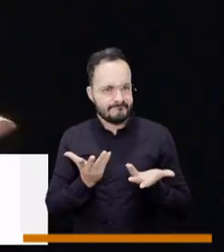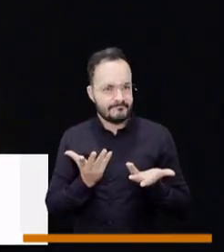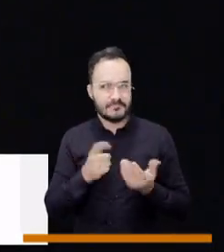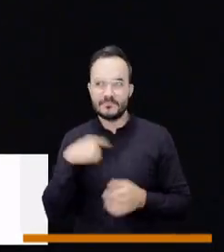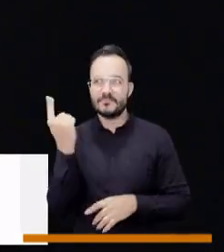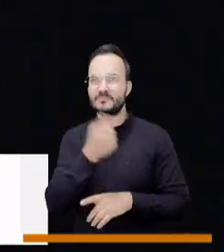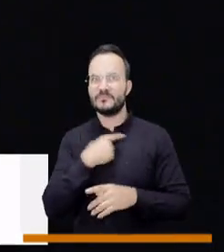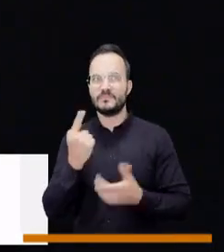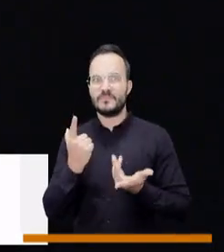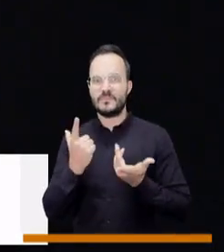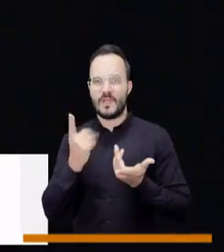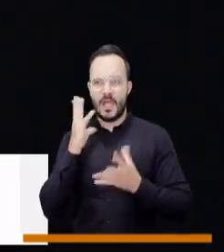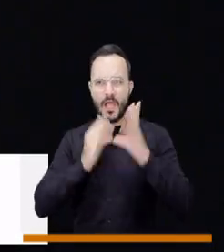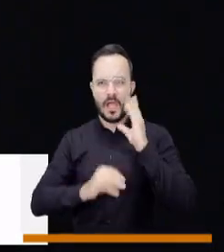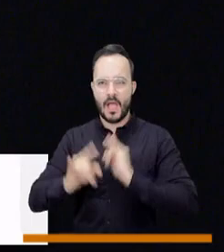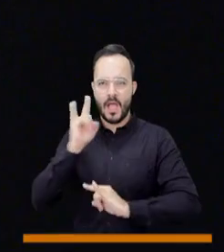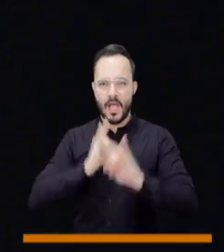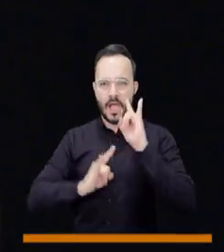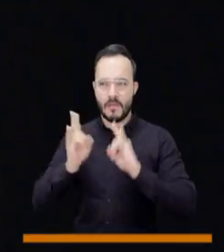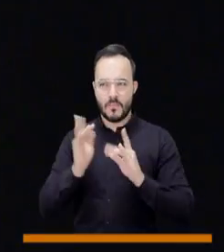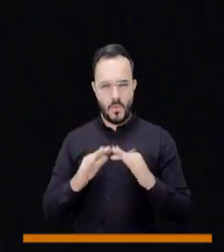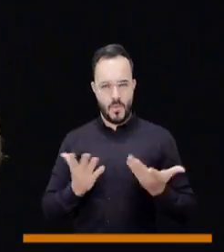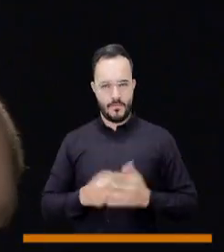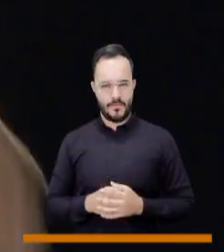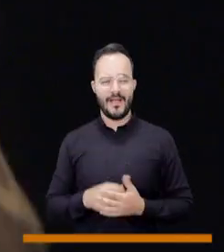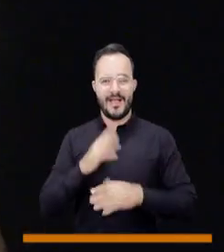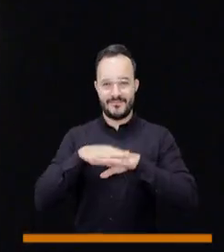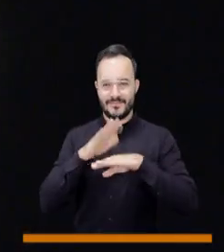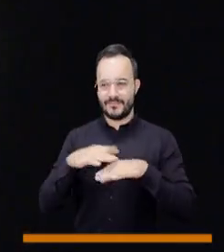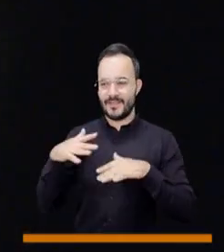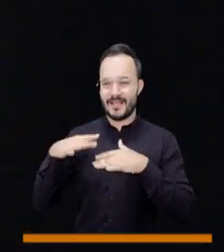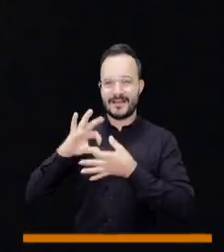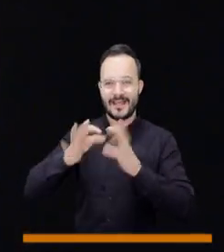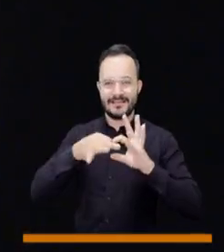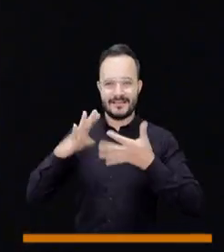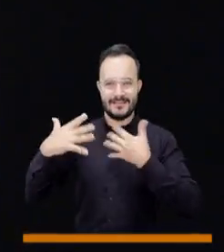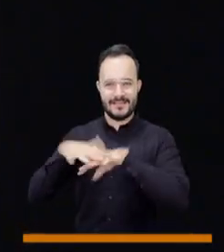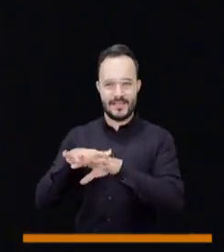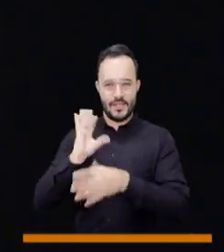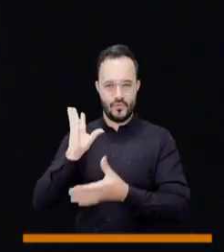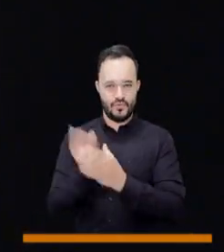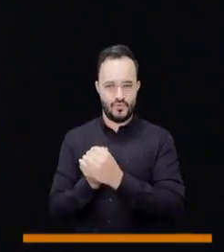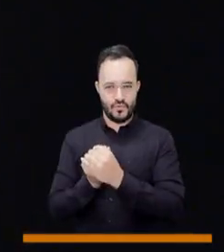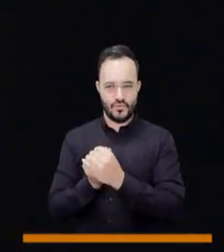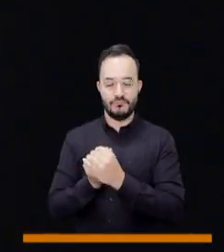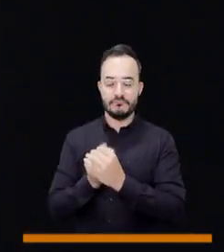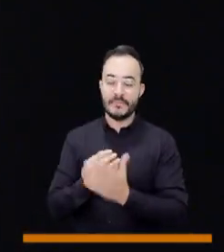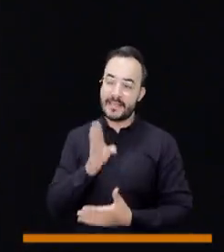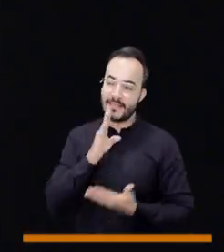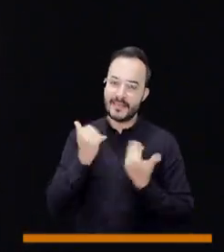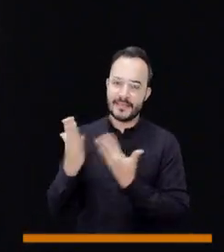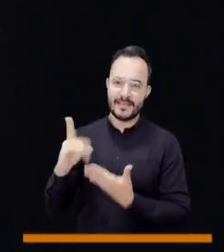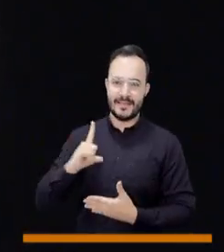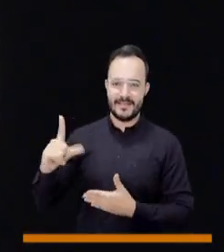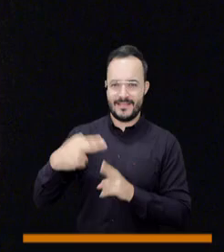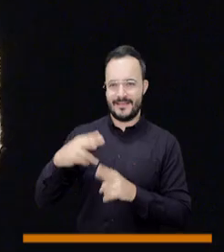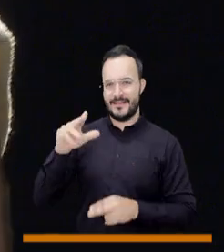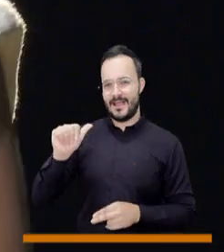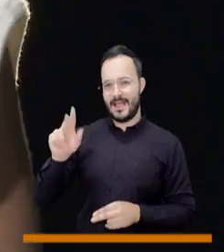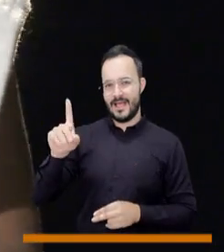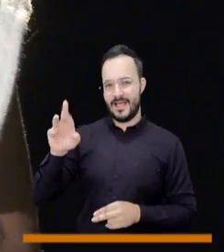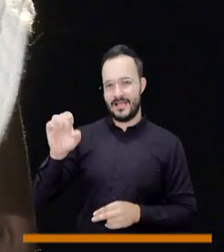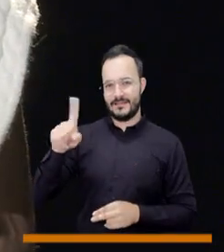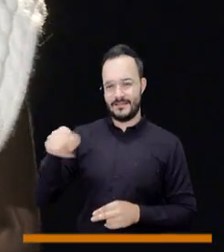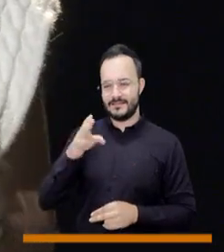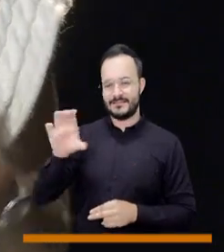experimentaríamos el mundo estas experiencias las podemos vivir con red inclusión que a mano de su líder